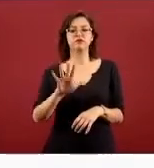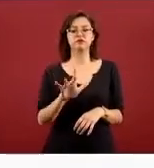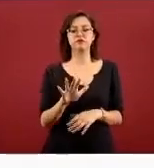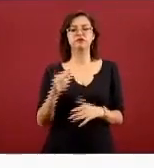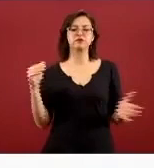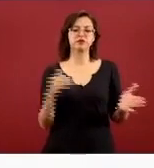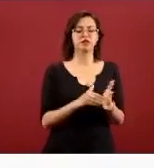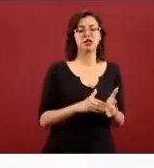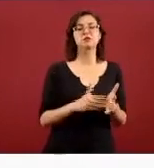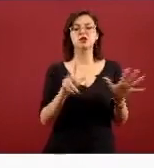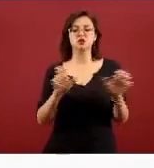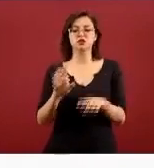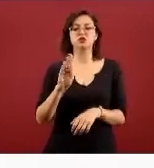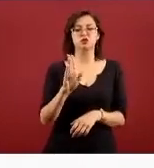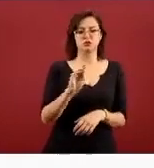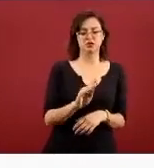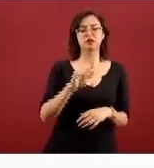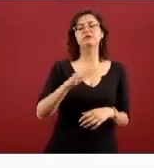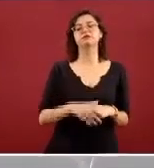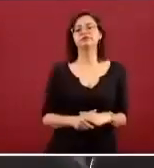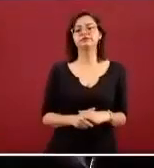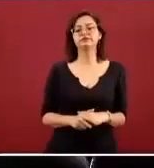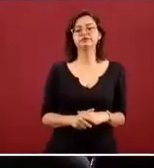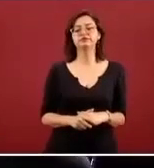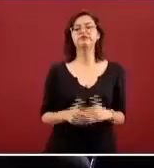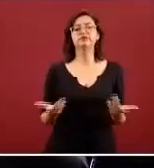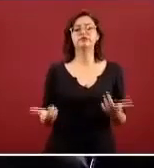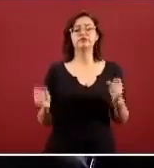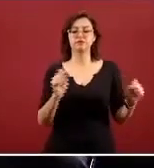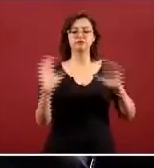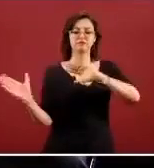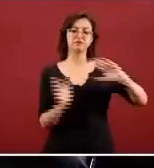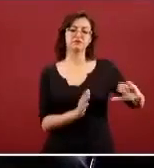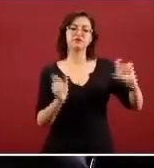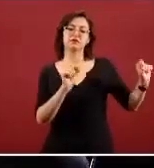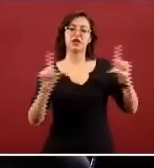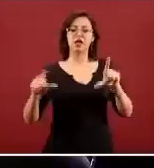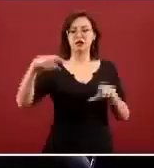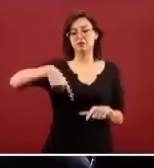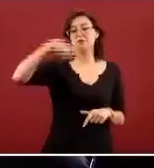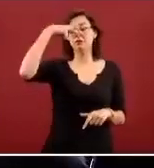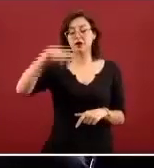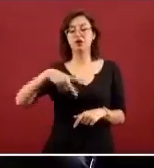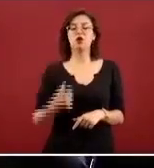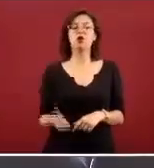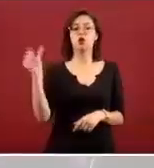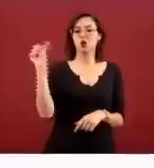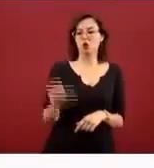750,000 en esta pandemia. En la siguiente diapositiva vemos nuestro panorama nacional. El día de hoy, al punto de corte,